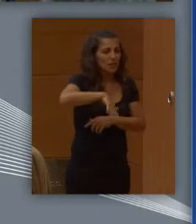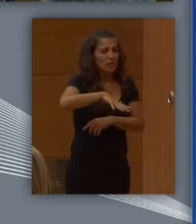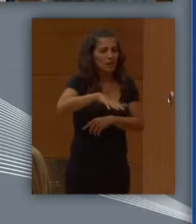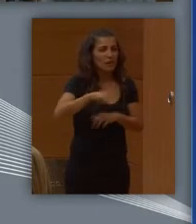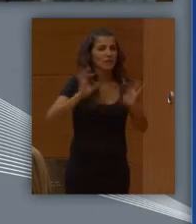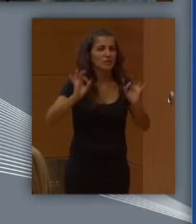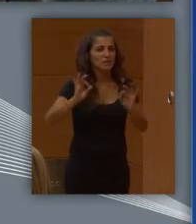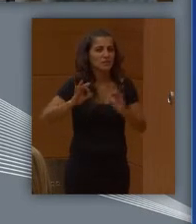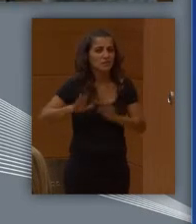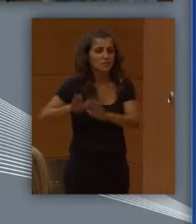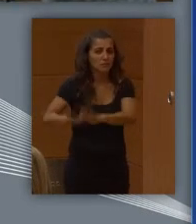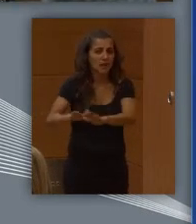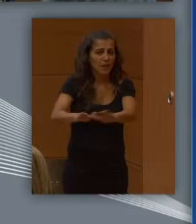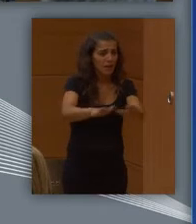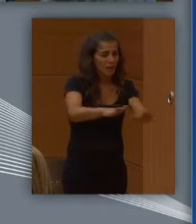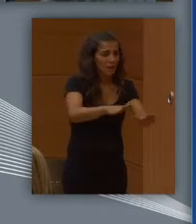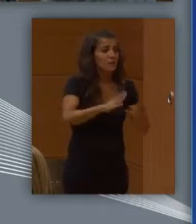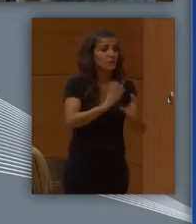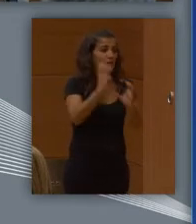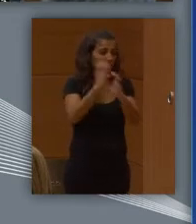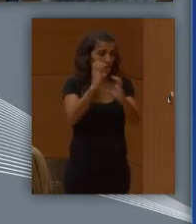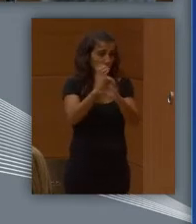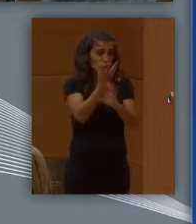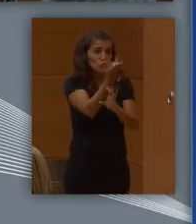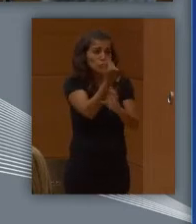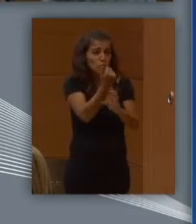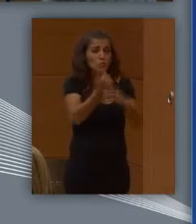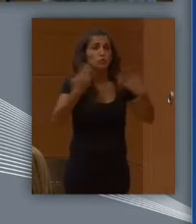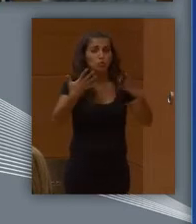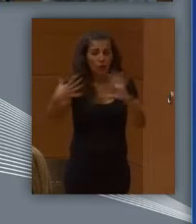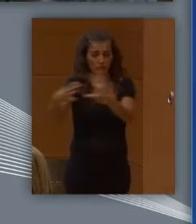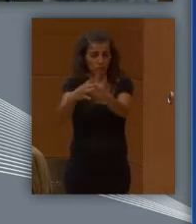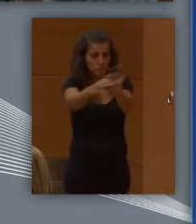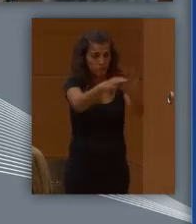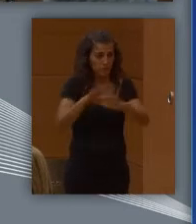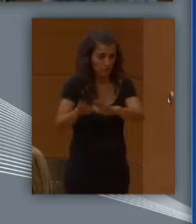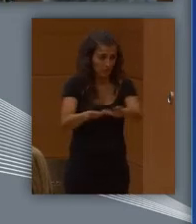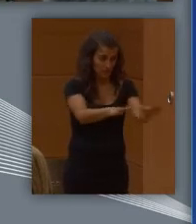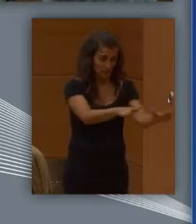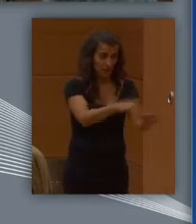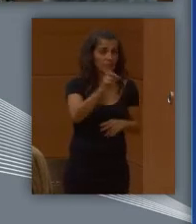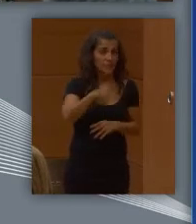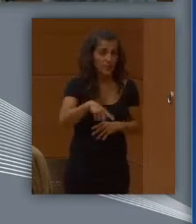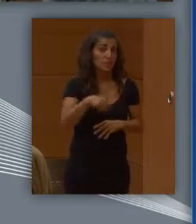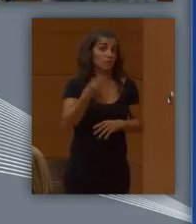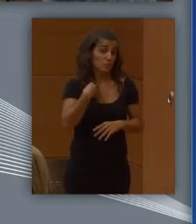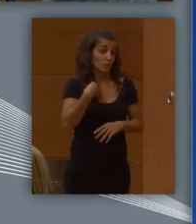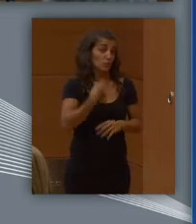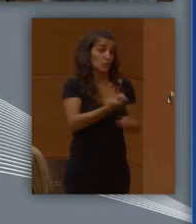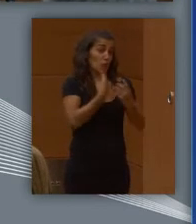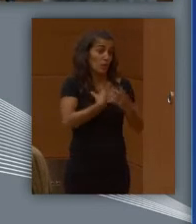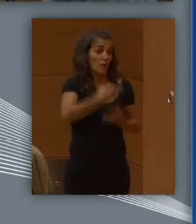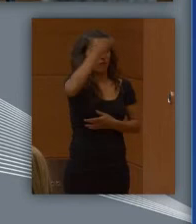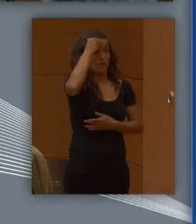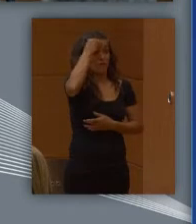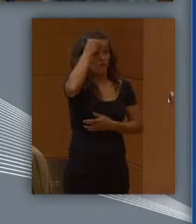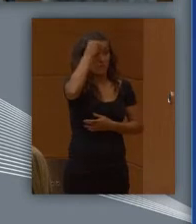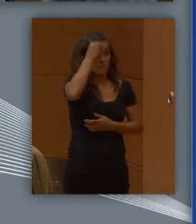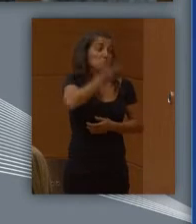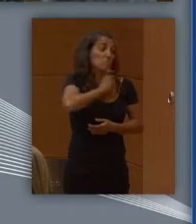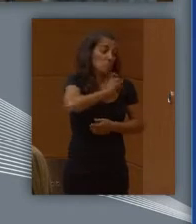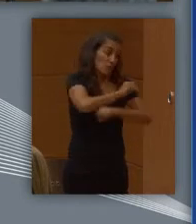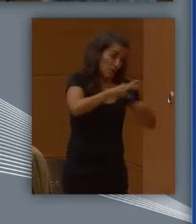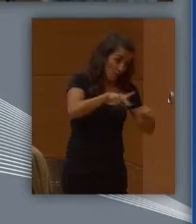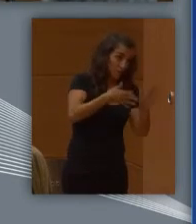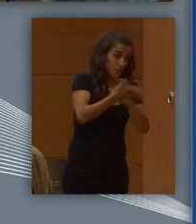tenemos alrededor, qué líneas pasan por cada parada. Ya digo que eso es una información compleja de tener en la cabeza y, sin embargo, en el teléfono pues es bastante sencillo.